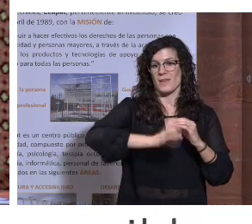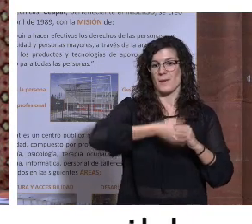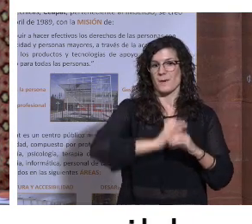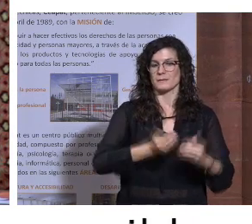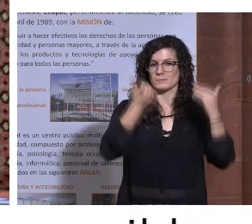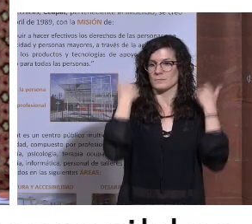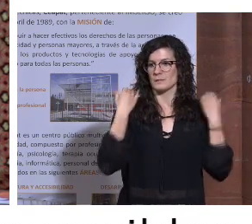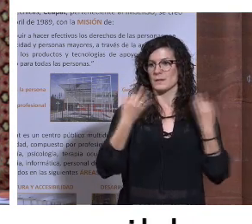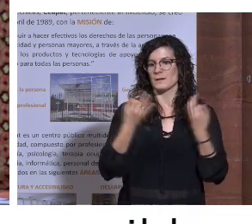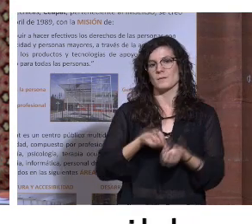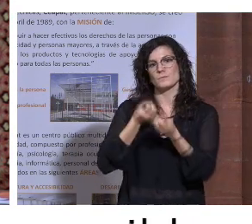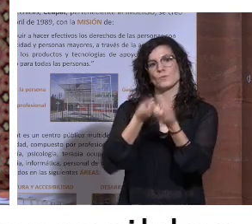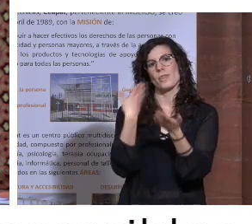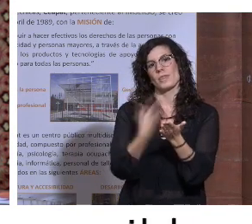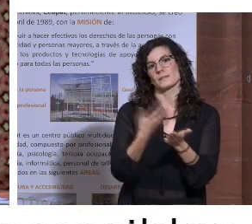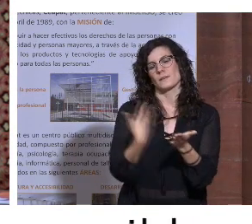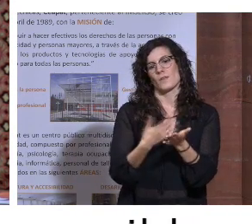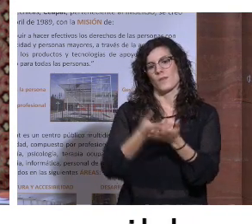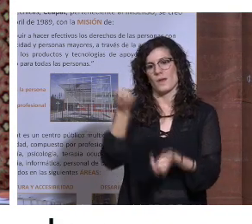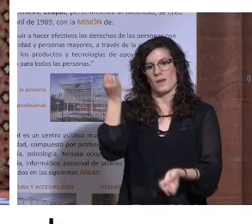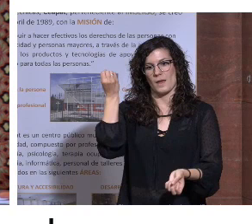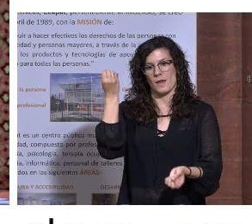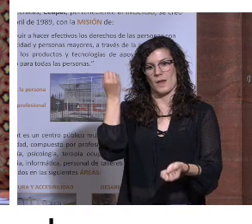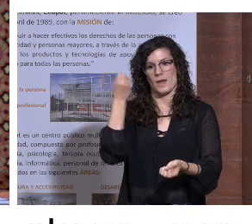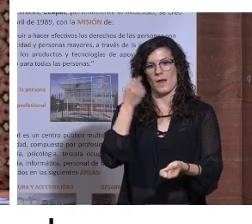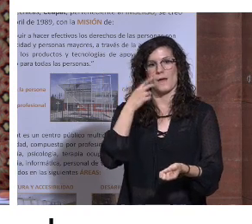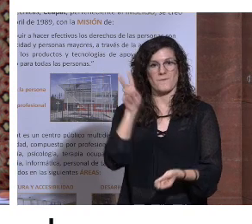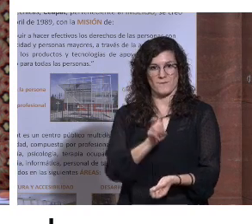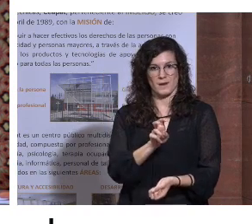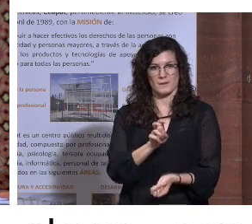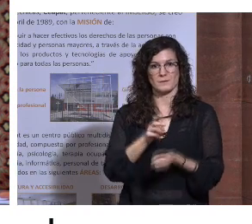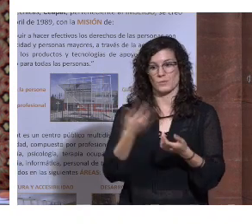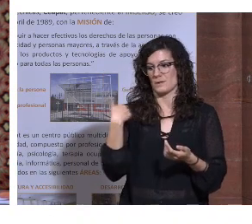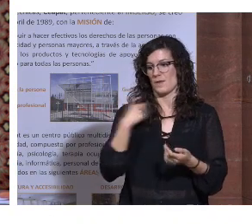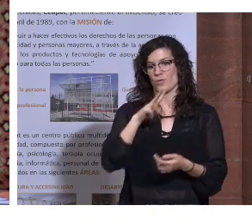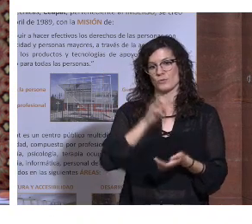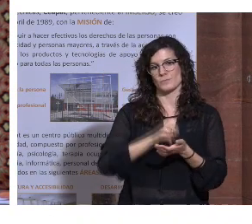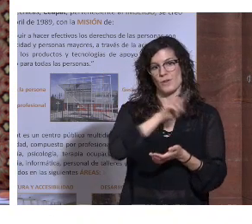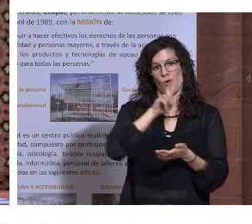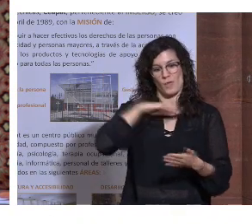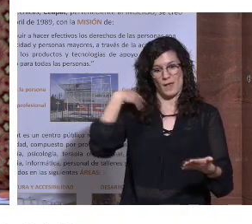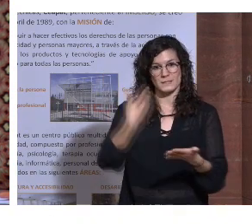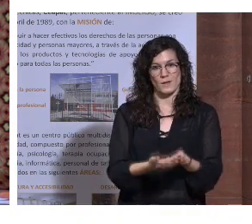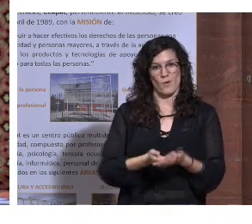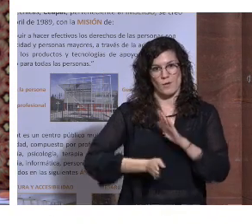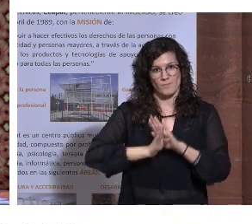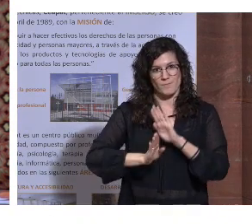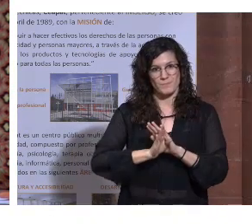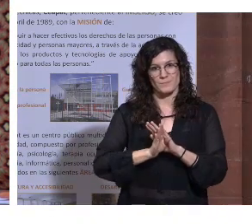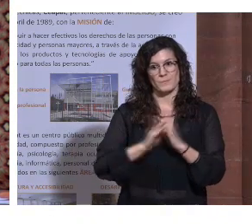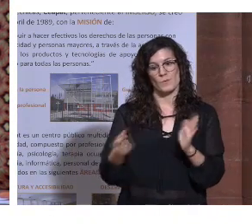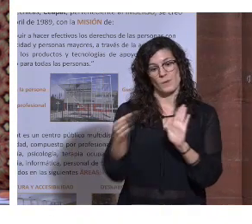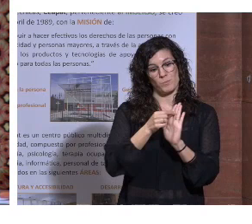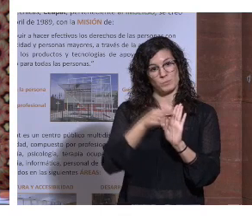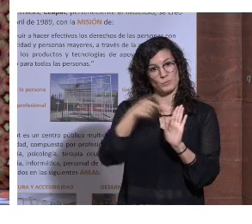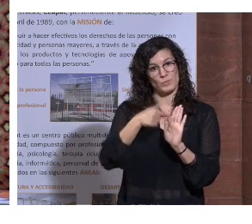emitir un certificado de aptitud. Y esto lo hemos estado haciendo hasta 2011, o sea, durante muchos años. Y en este punto, ya lo ha